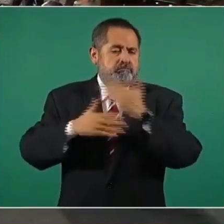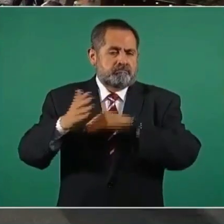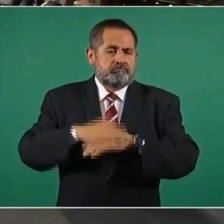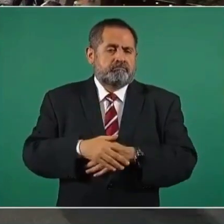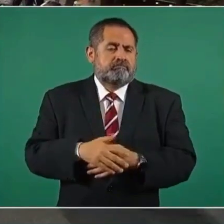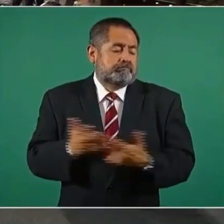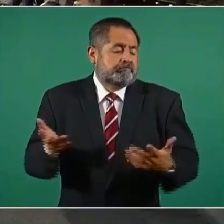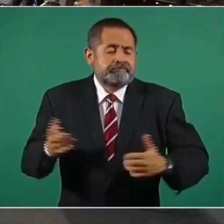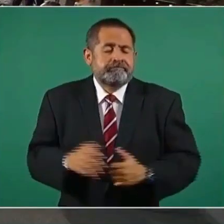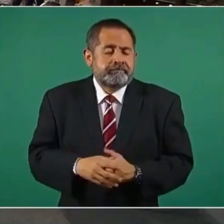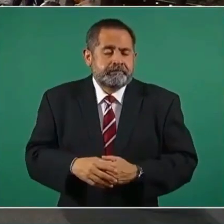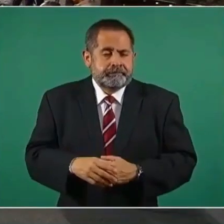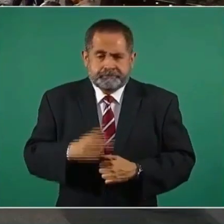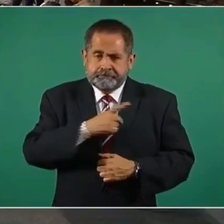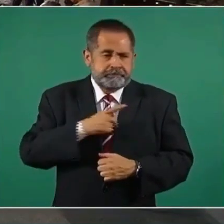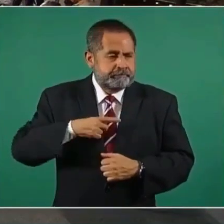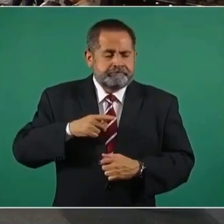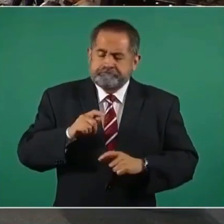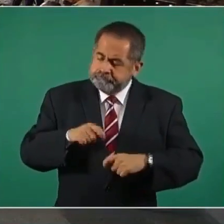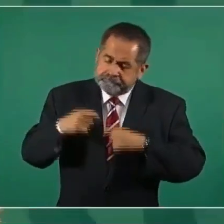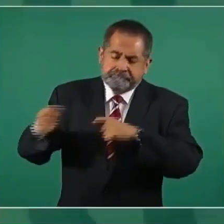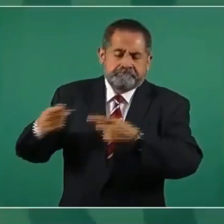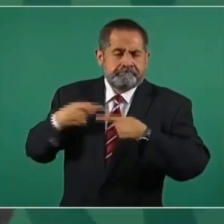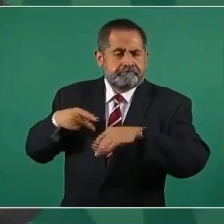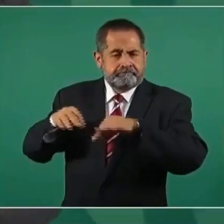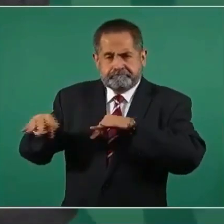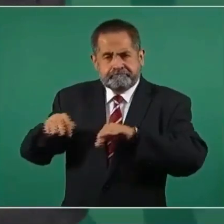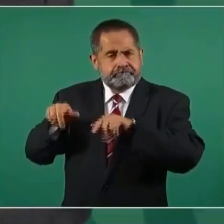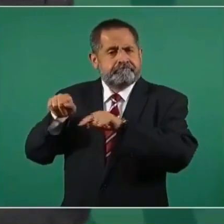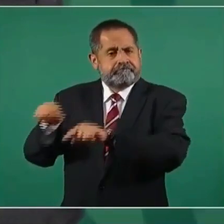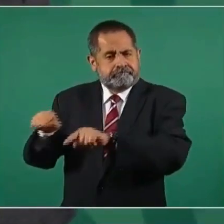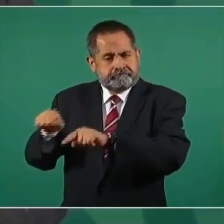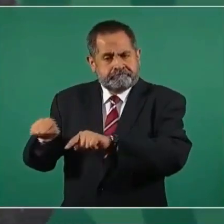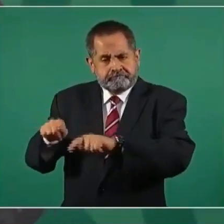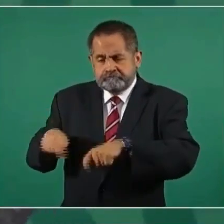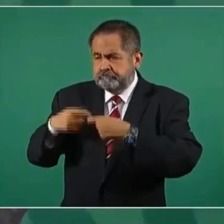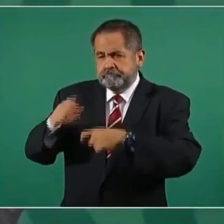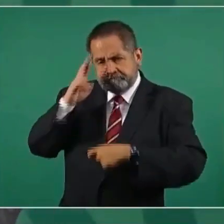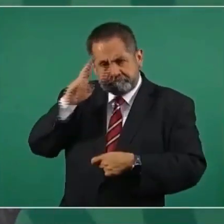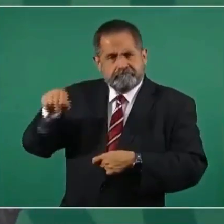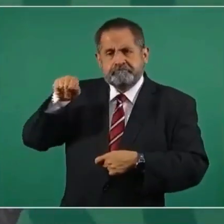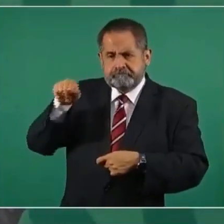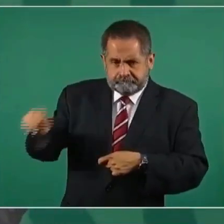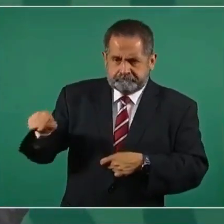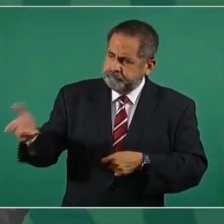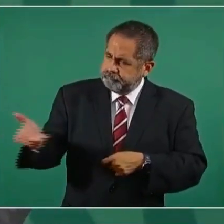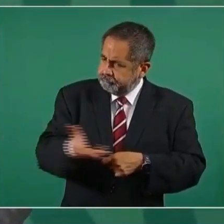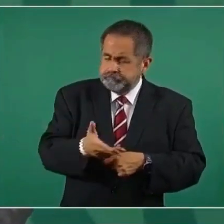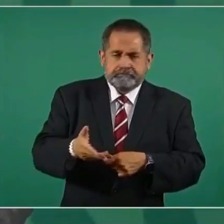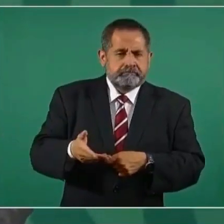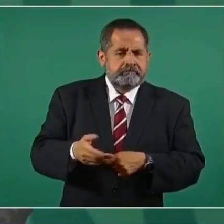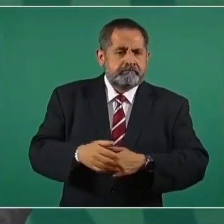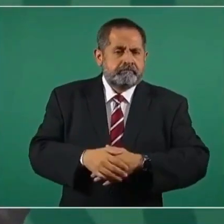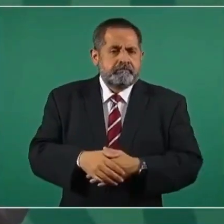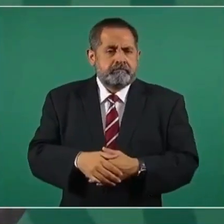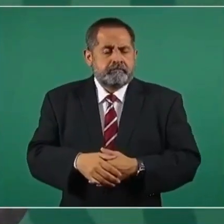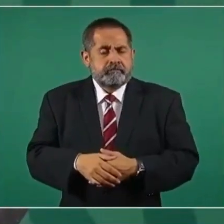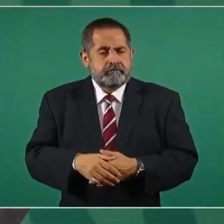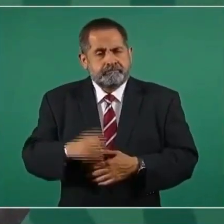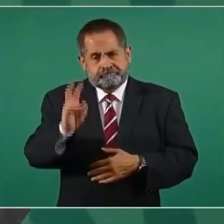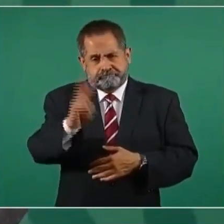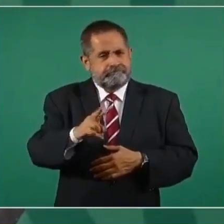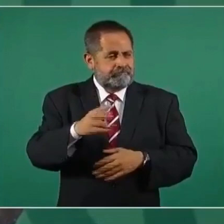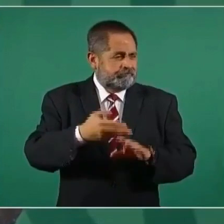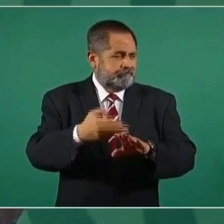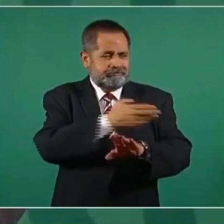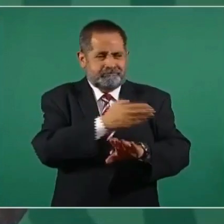Entonces, sí hay que darle a los trabajadores su lugar. Es muy vergonzoso de